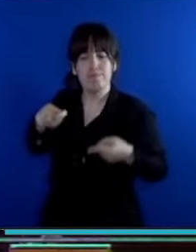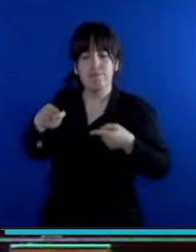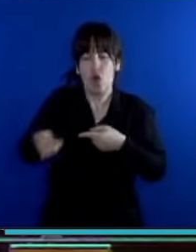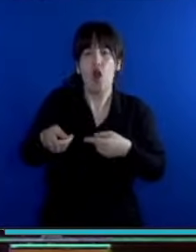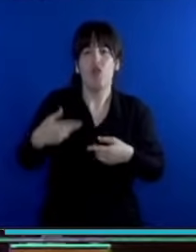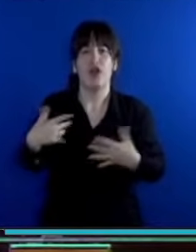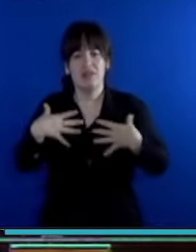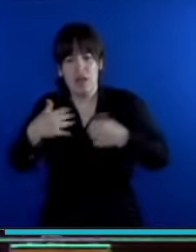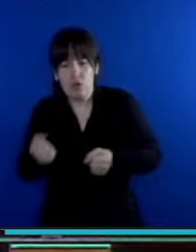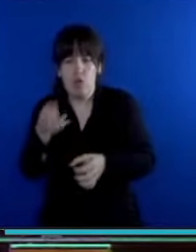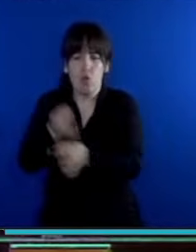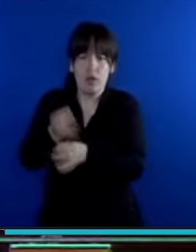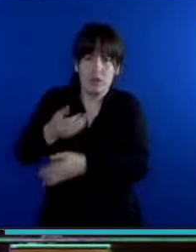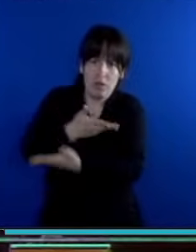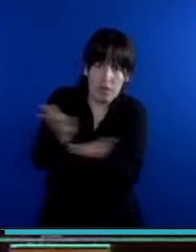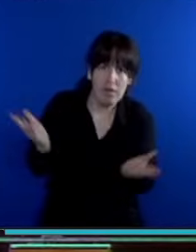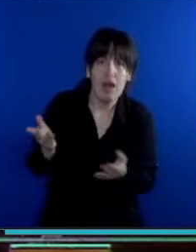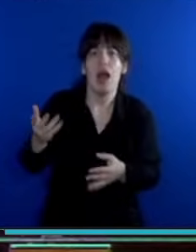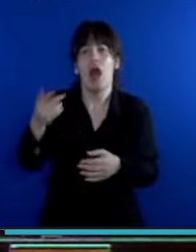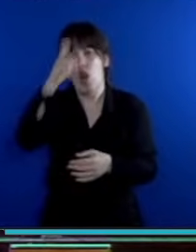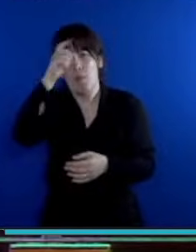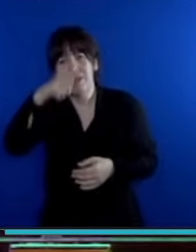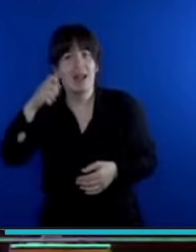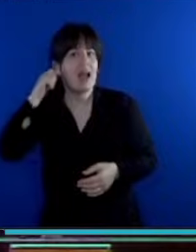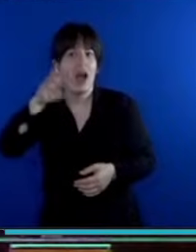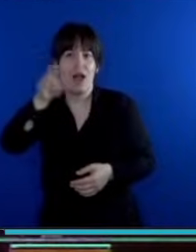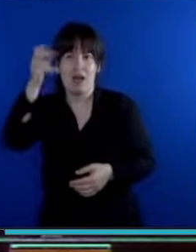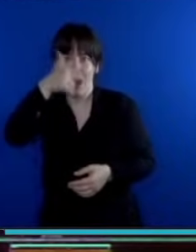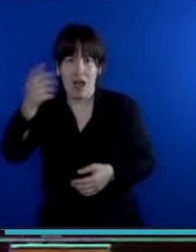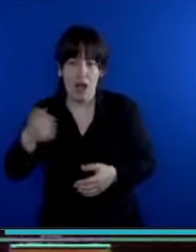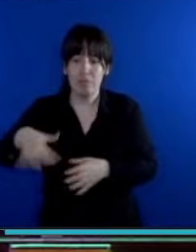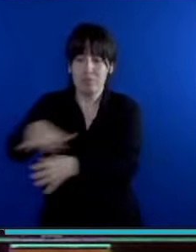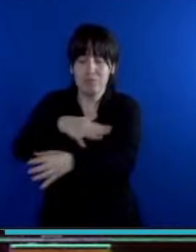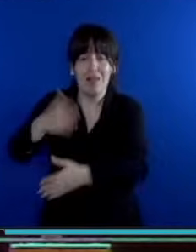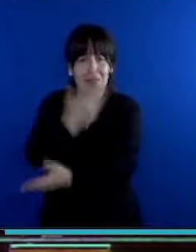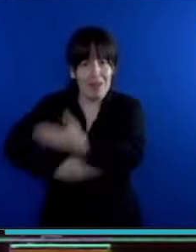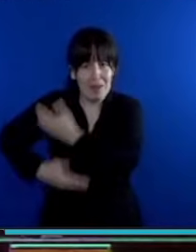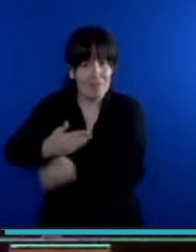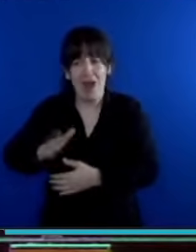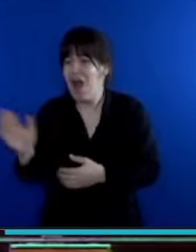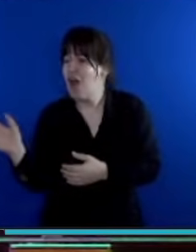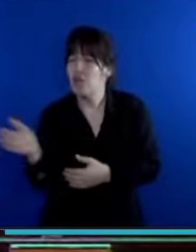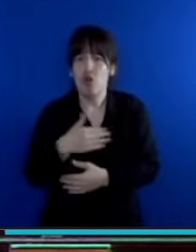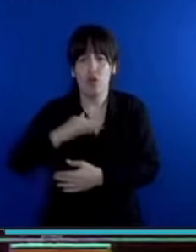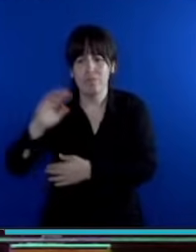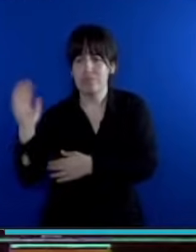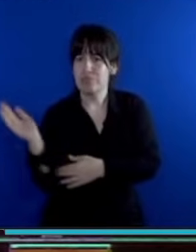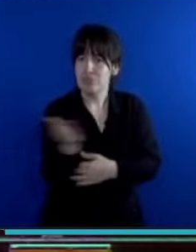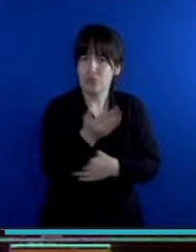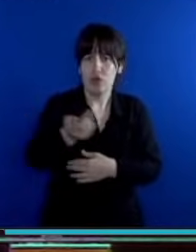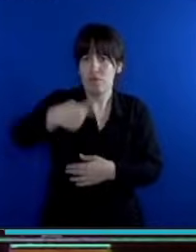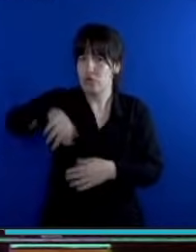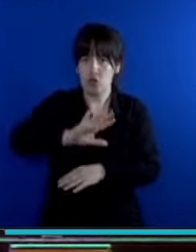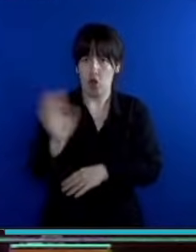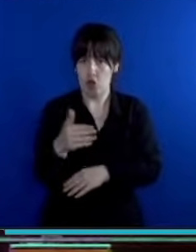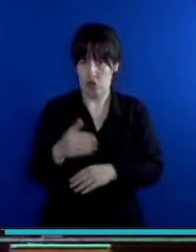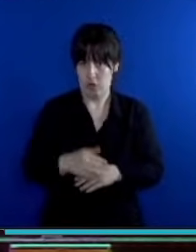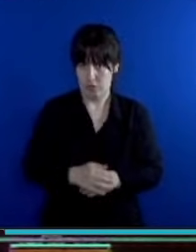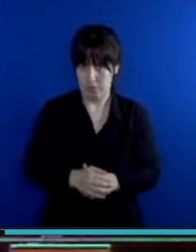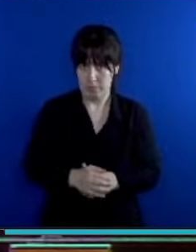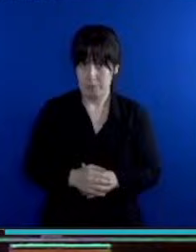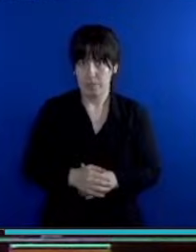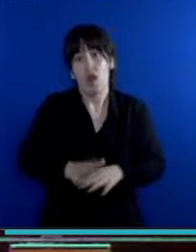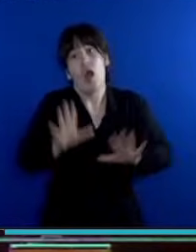educación pública, al Hospital Garrahan, al colectivo de la discapacidad y a todo lo que tenga enfrente.